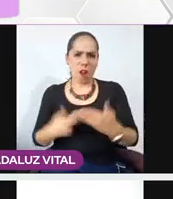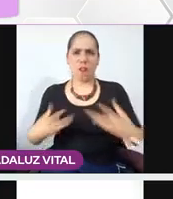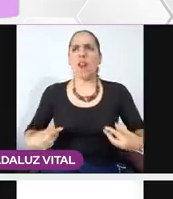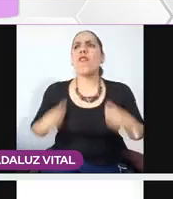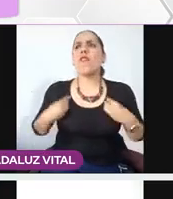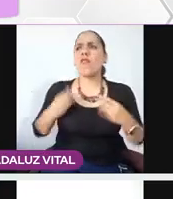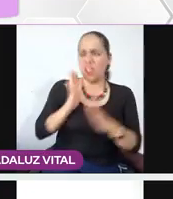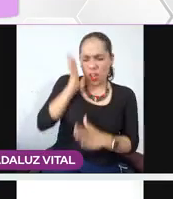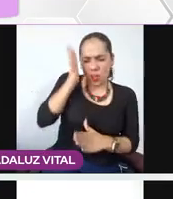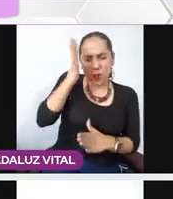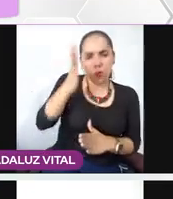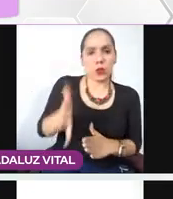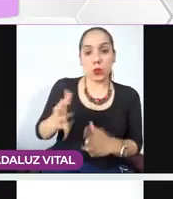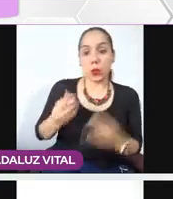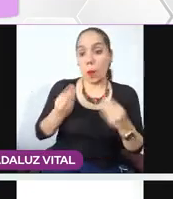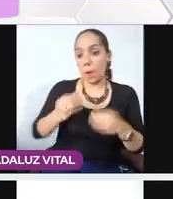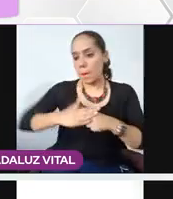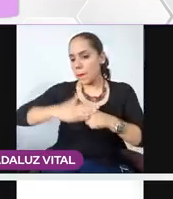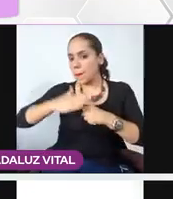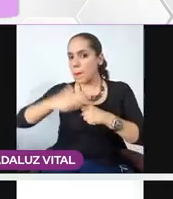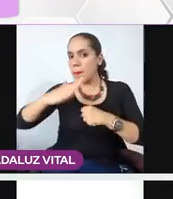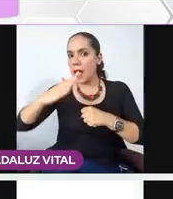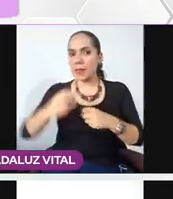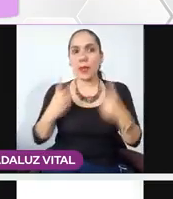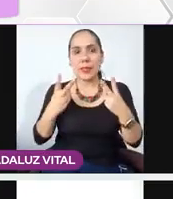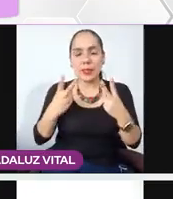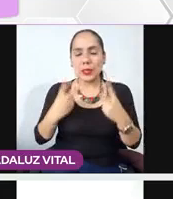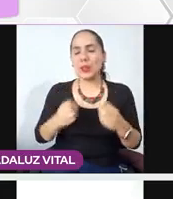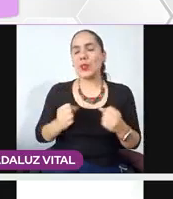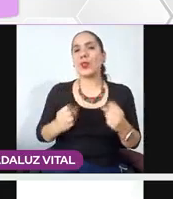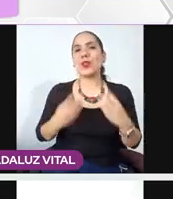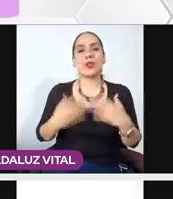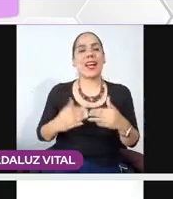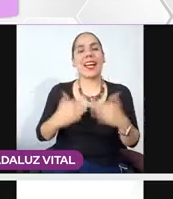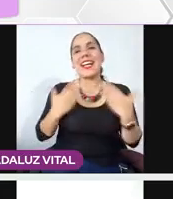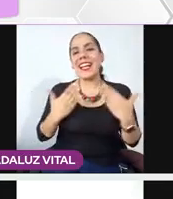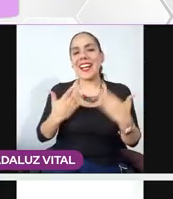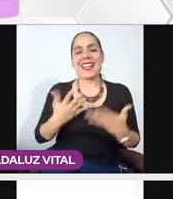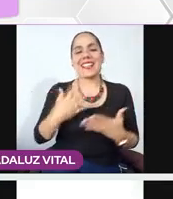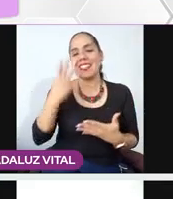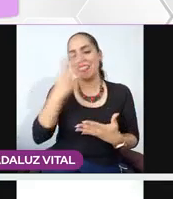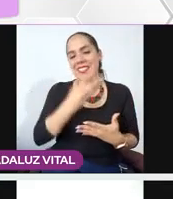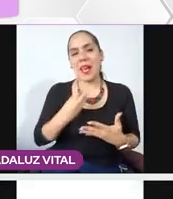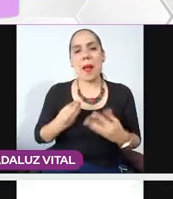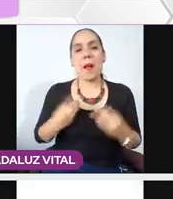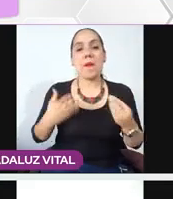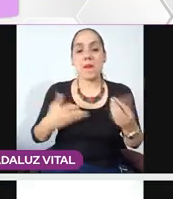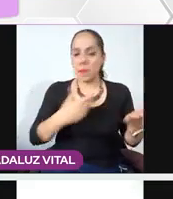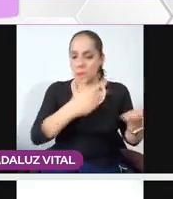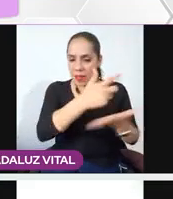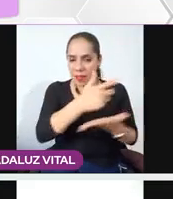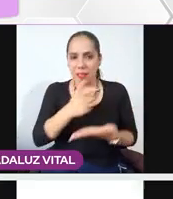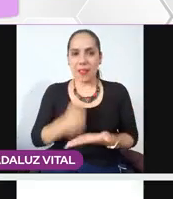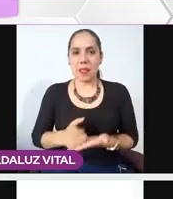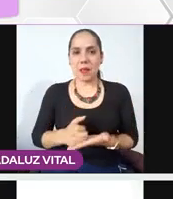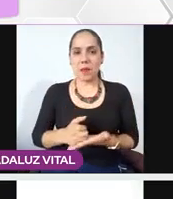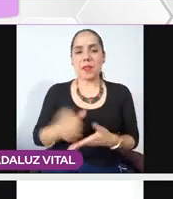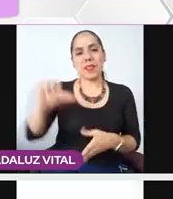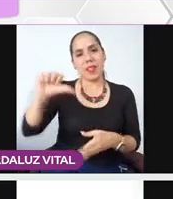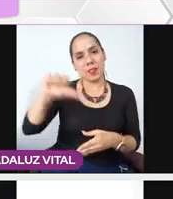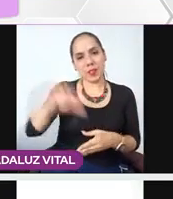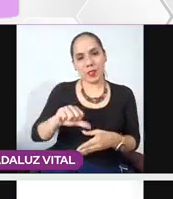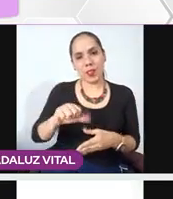otros. Sin lugar a dudas, 2 grandes y maravillosas ponentes en esta tarde que nos estarán otorgando